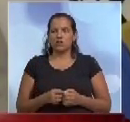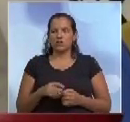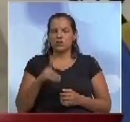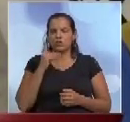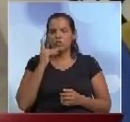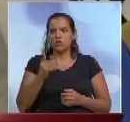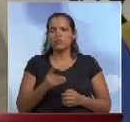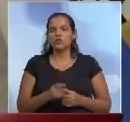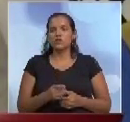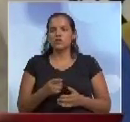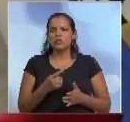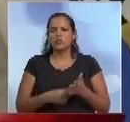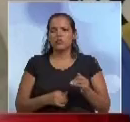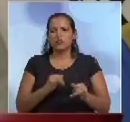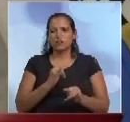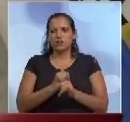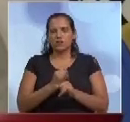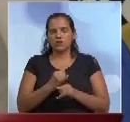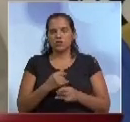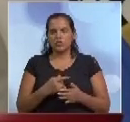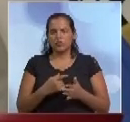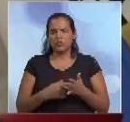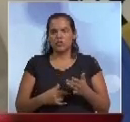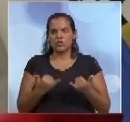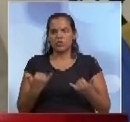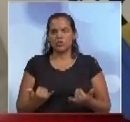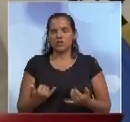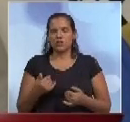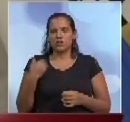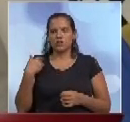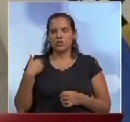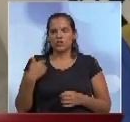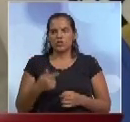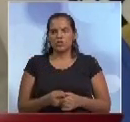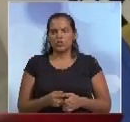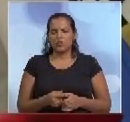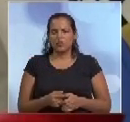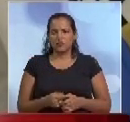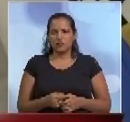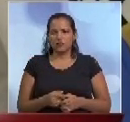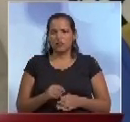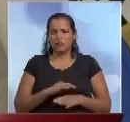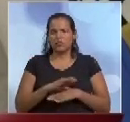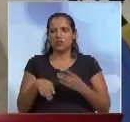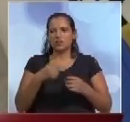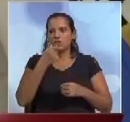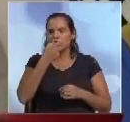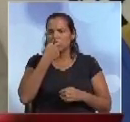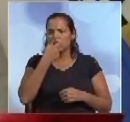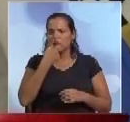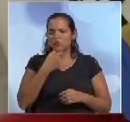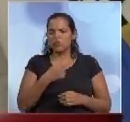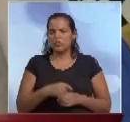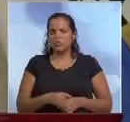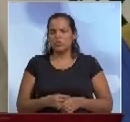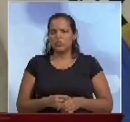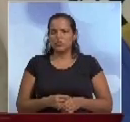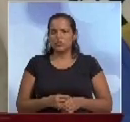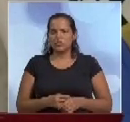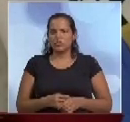ser categóricos que la industria que actualmente se tiene a nivel medicamentos, a nivel fármacos, a